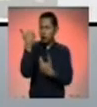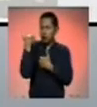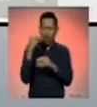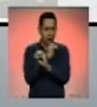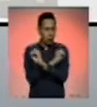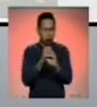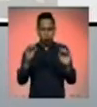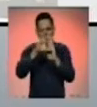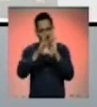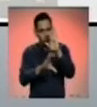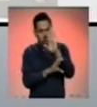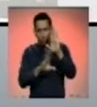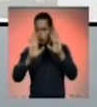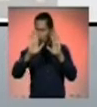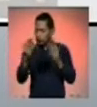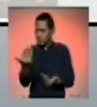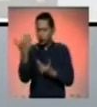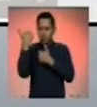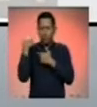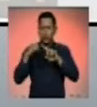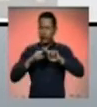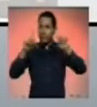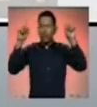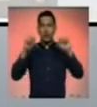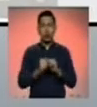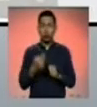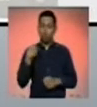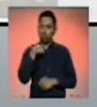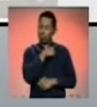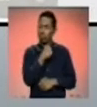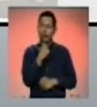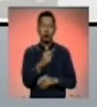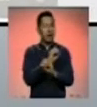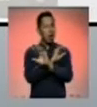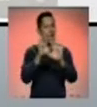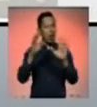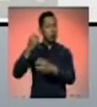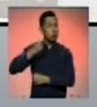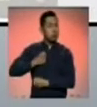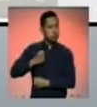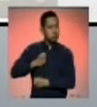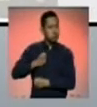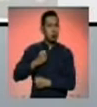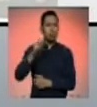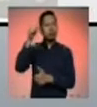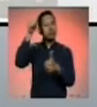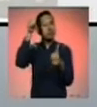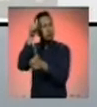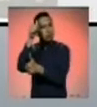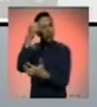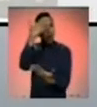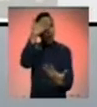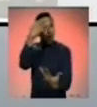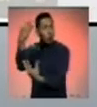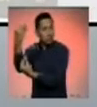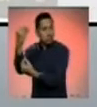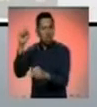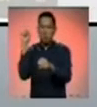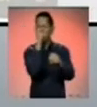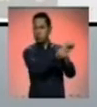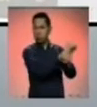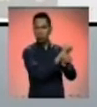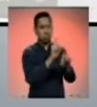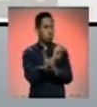misión constitucional que le asiste, aclaran que las Fuerzas Armadas son obedientes, no deliberantes